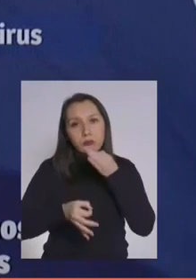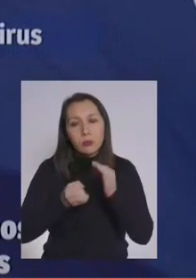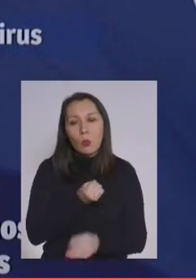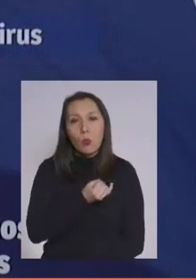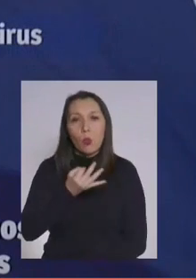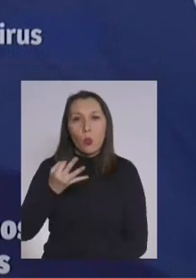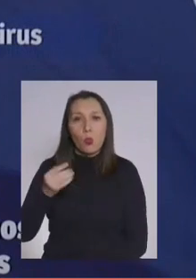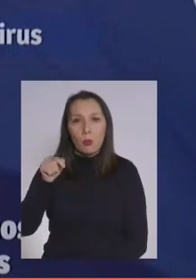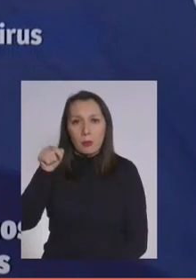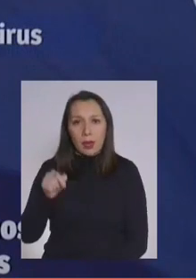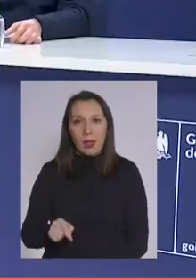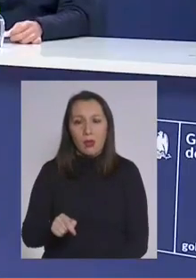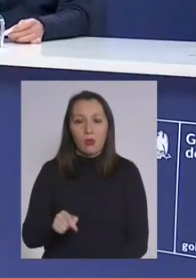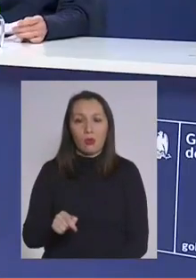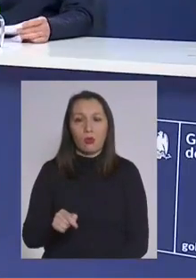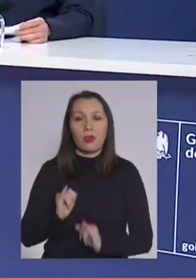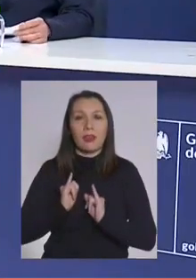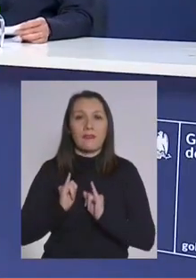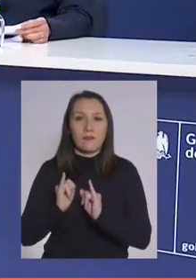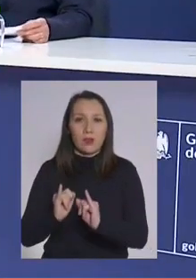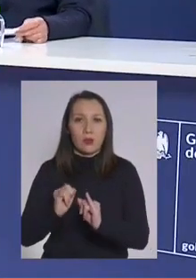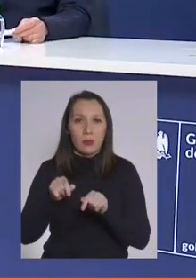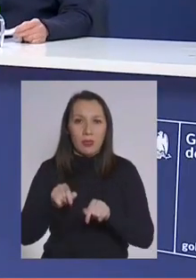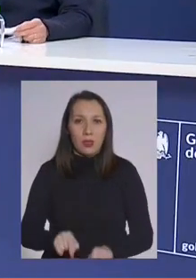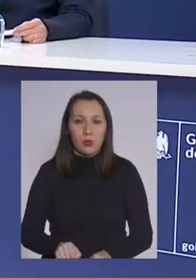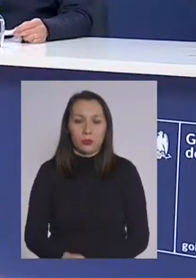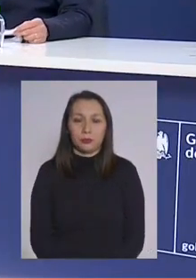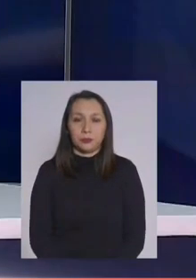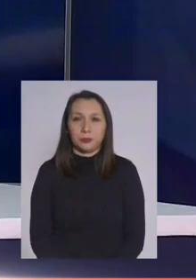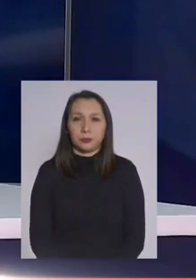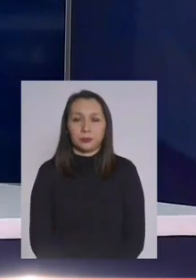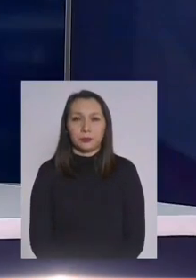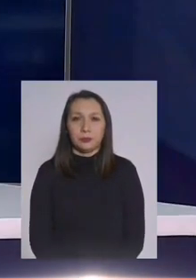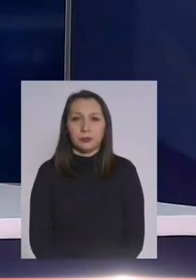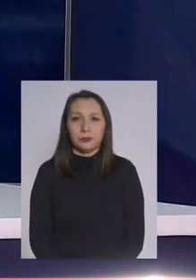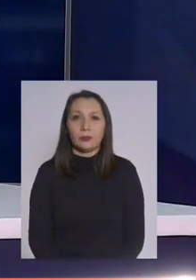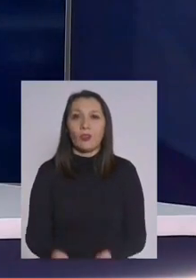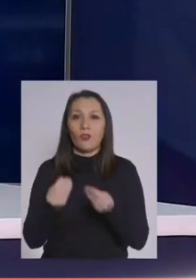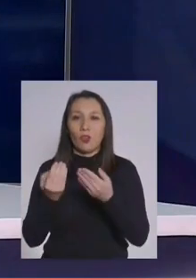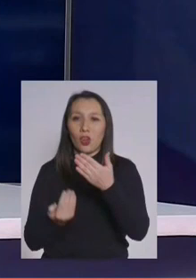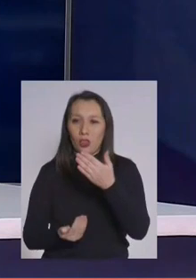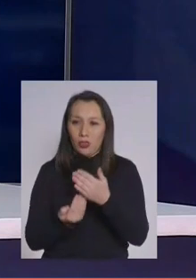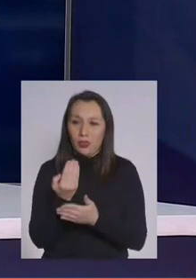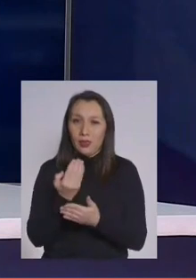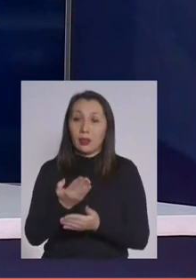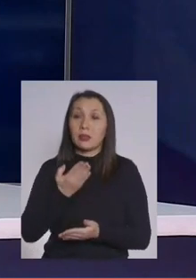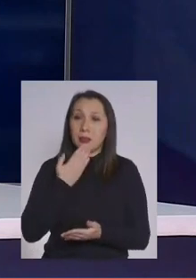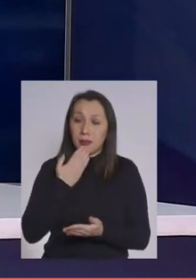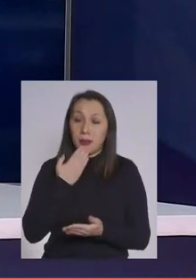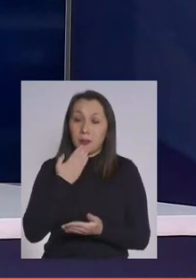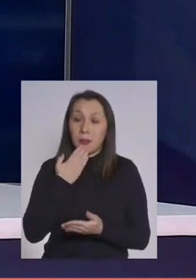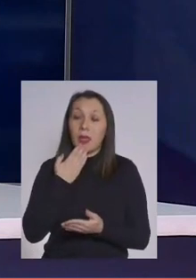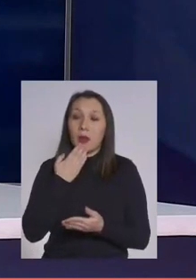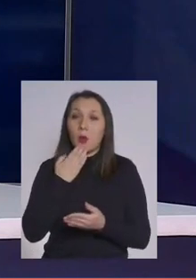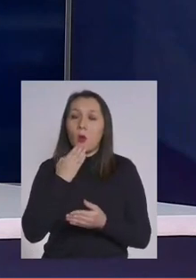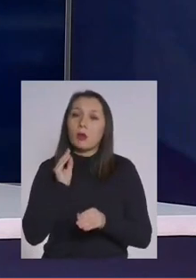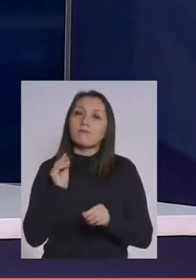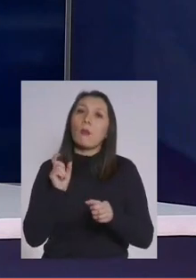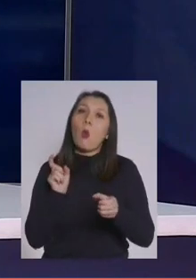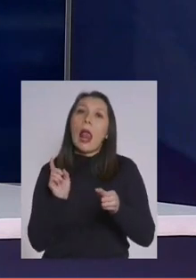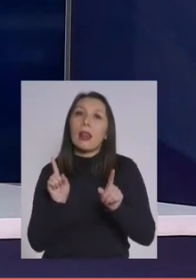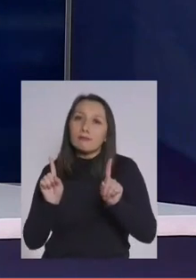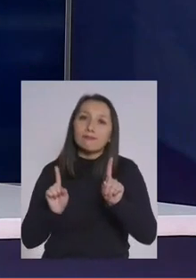de hoy día el reporte de hoy día muy buenos días bueno también me sumo al llamado